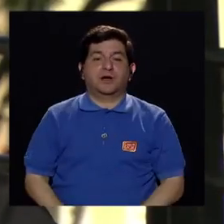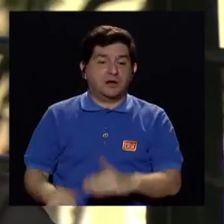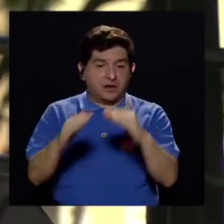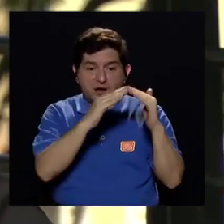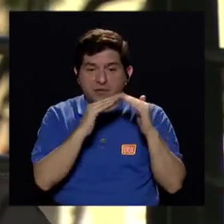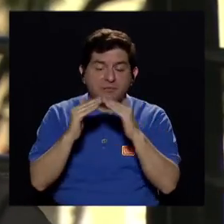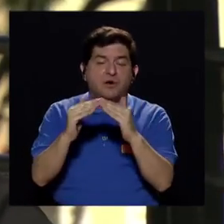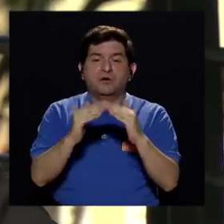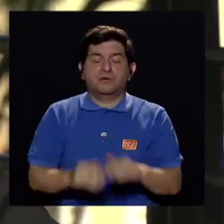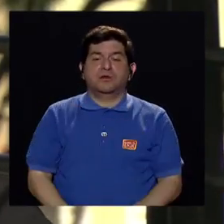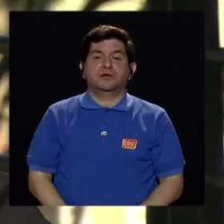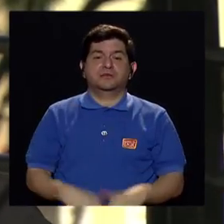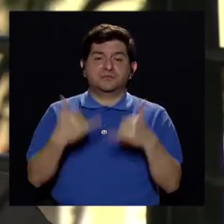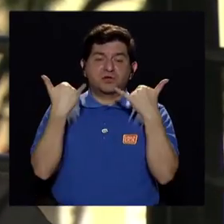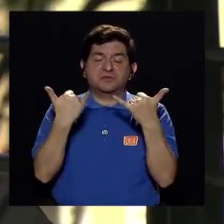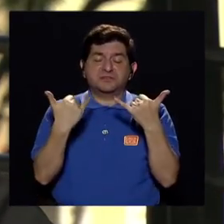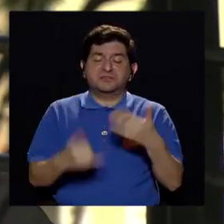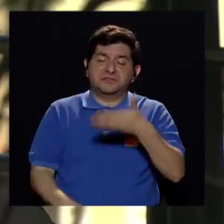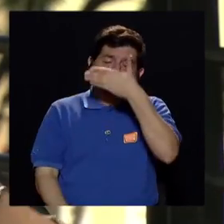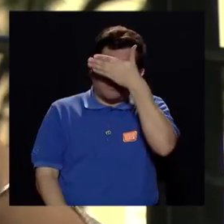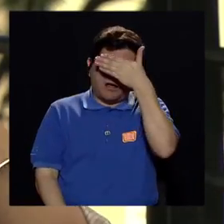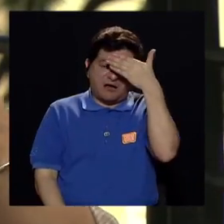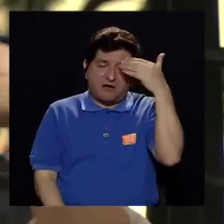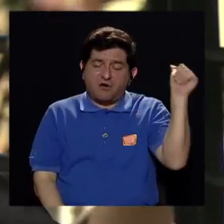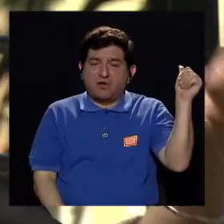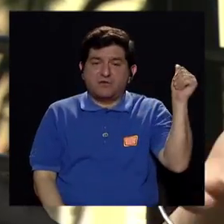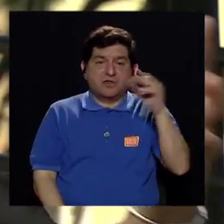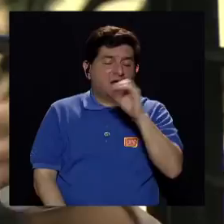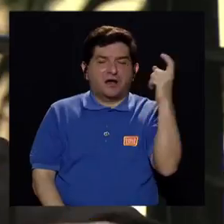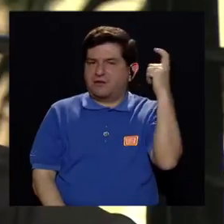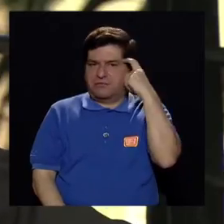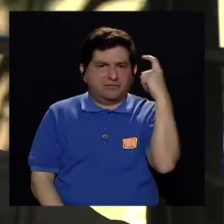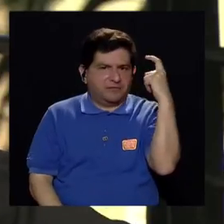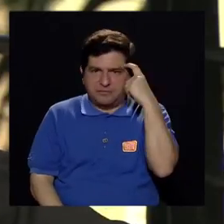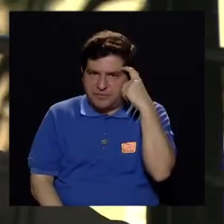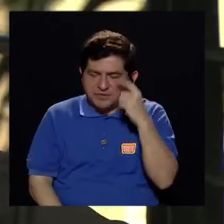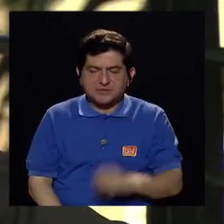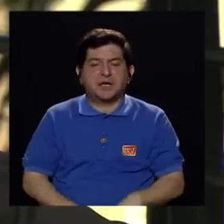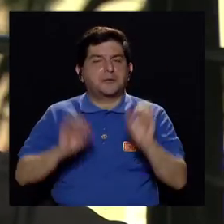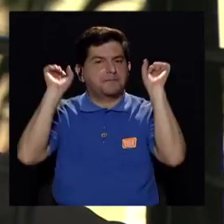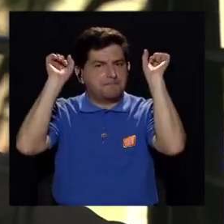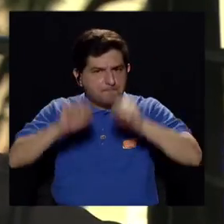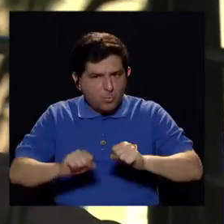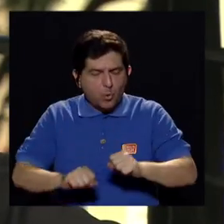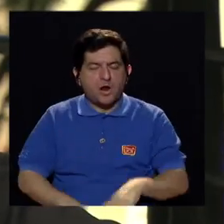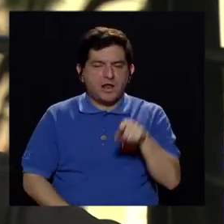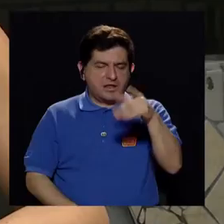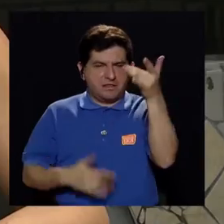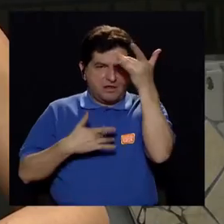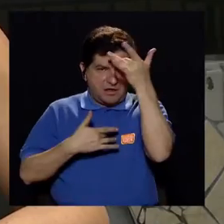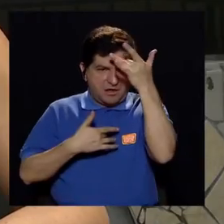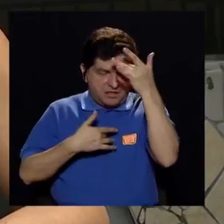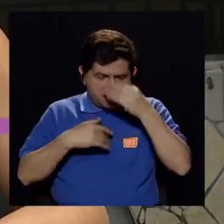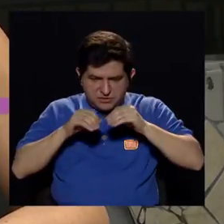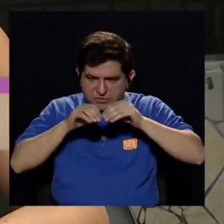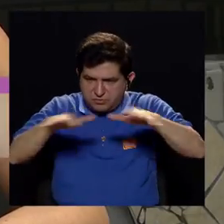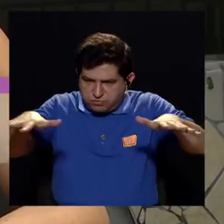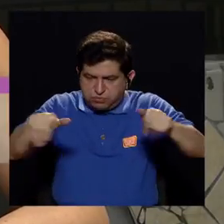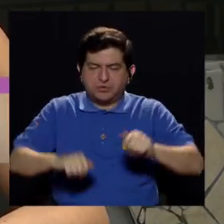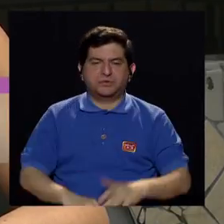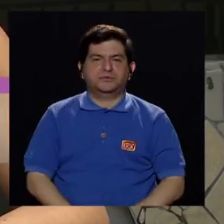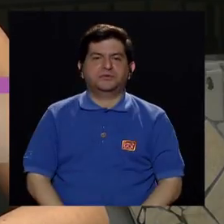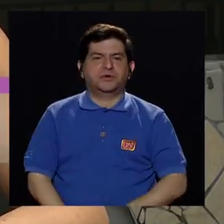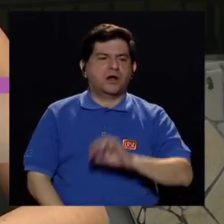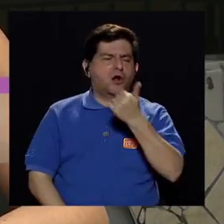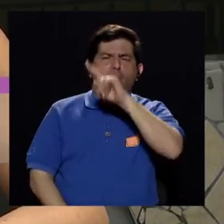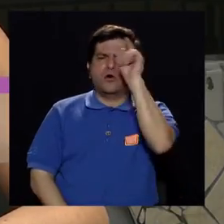ha ido olvidando o aún no se piensa que hay posibilidades de contagio. Otra pregunta